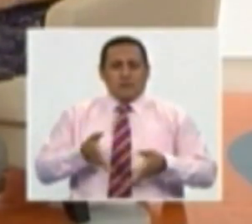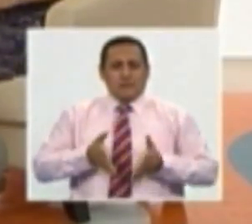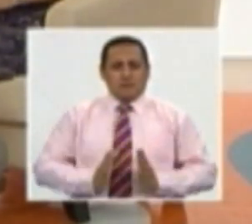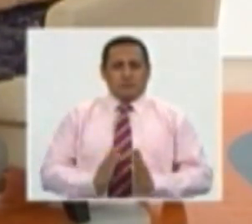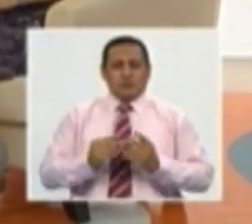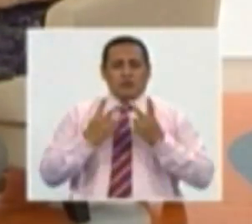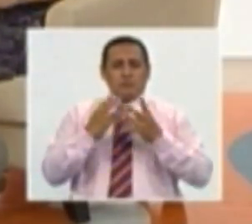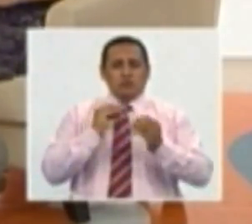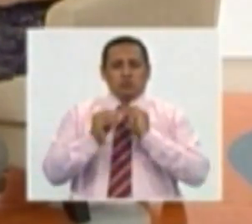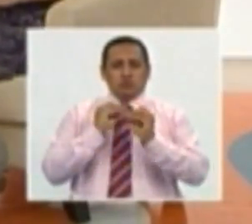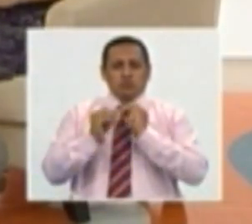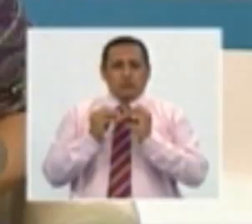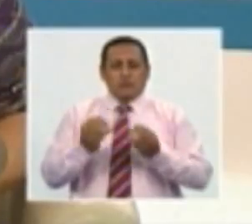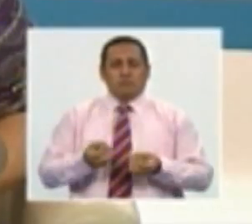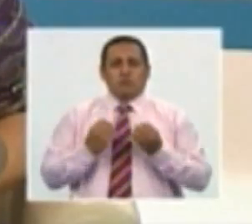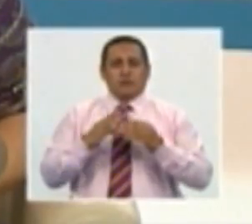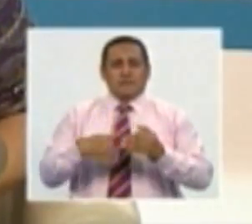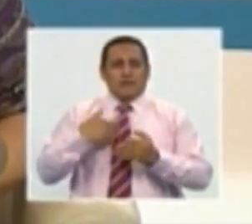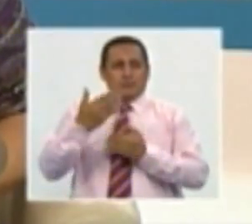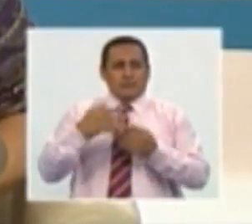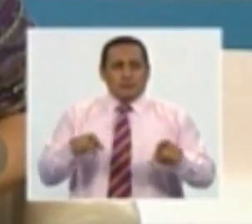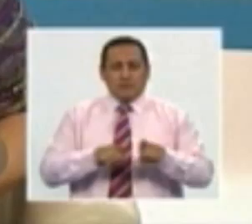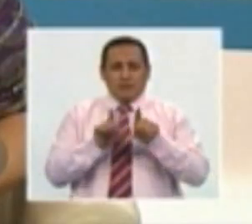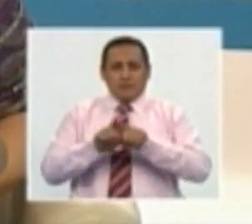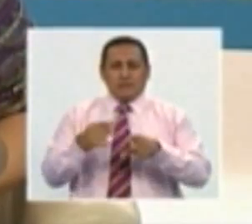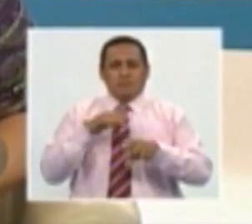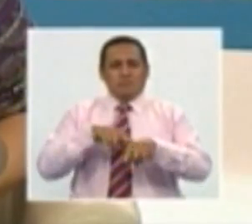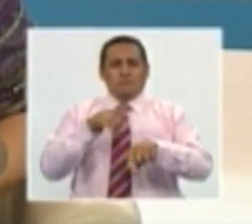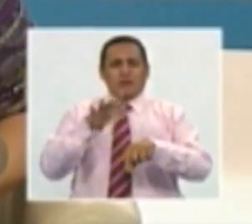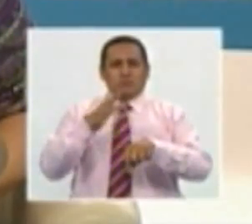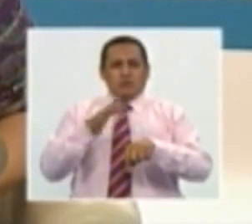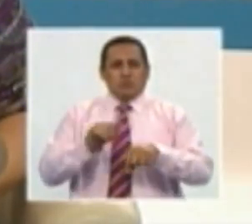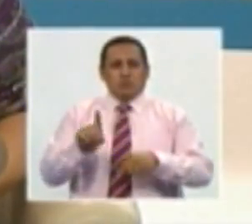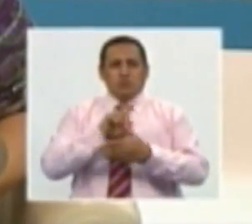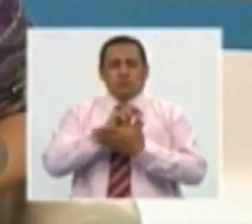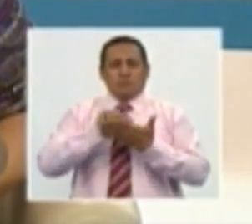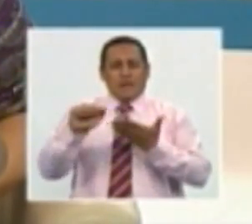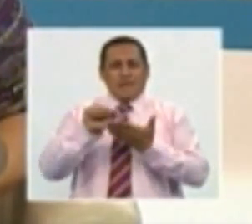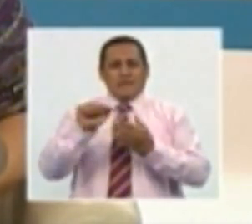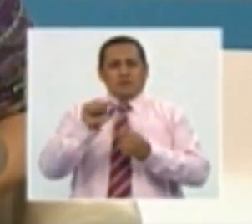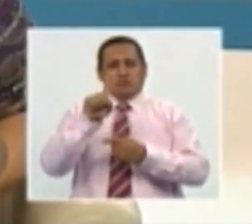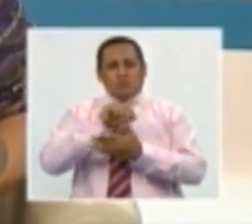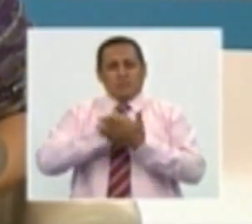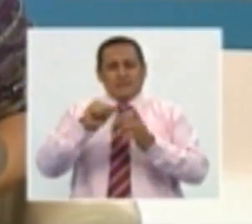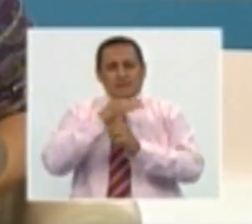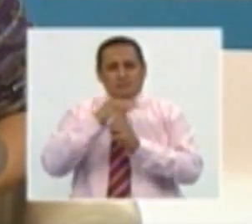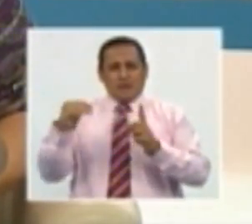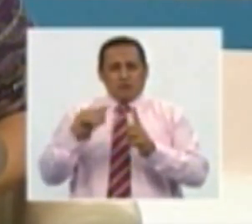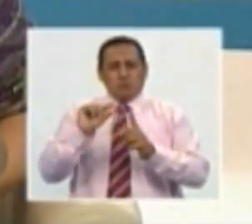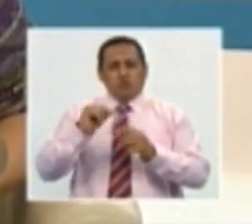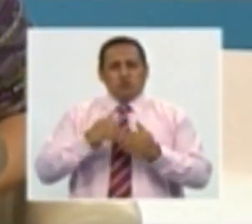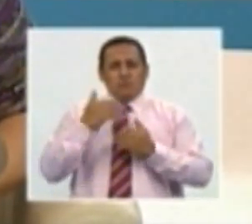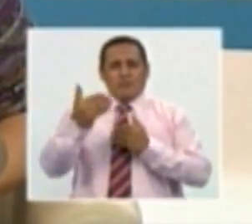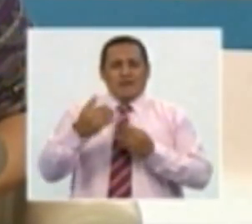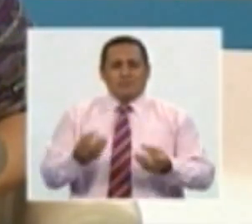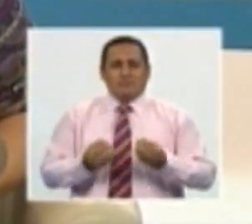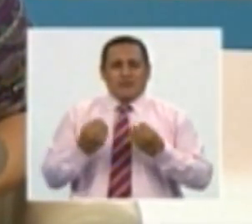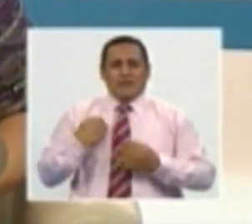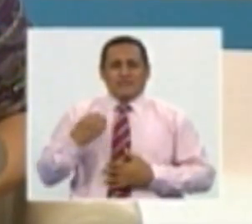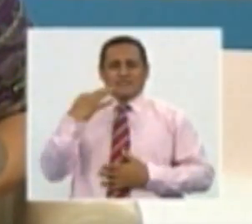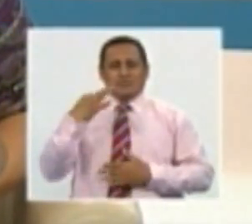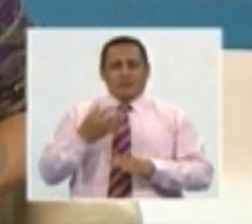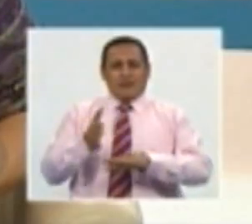parto, sino para que se apure, ¿no? Porque más o menos se maneja entre 1 mes, mes y medio, o a lo mejor un poquito más, pero para tener siempre